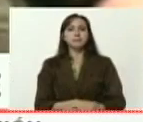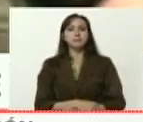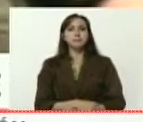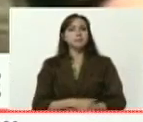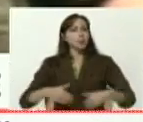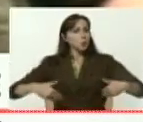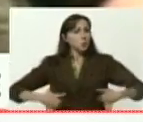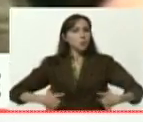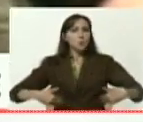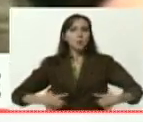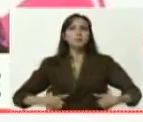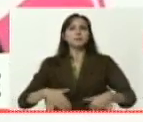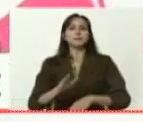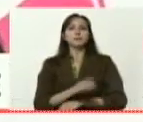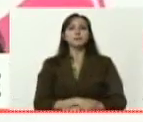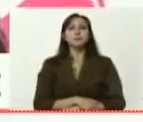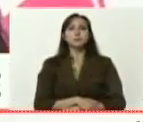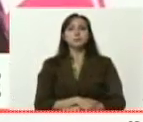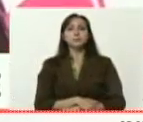Realmente fue algo